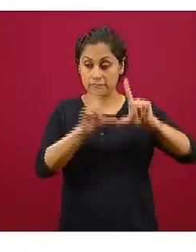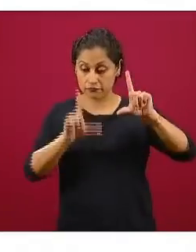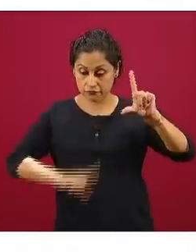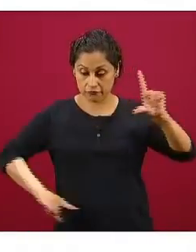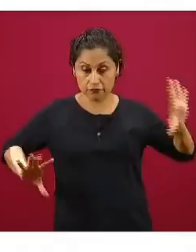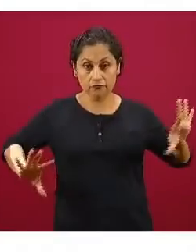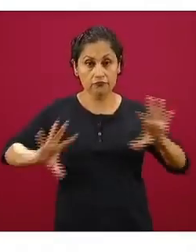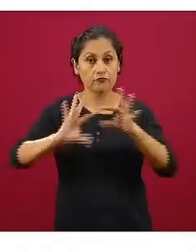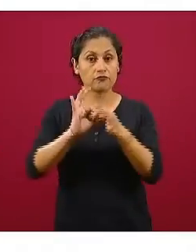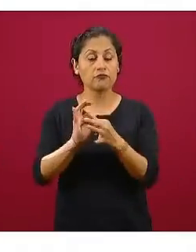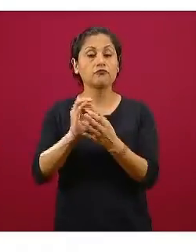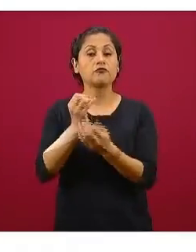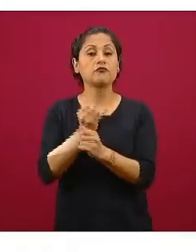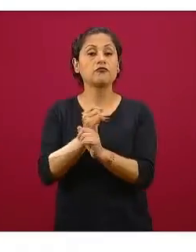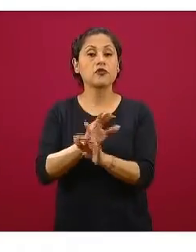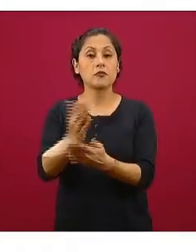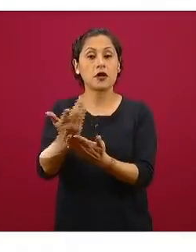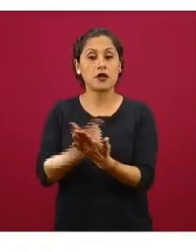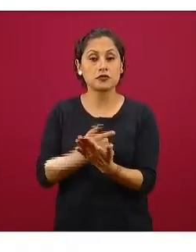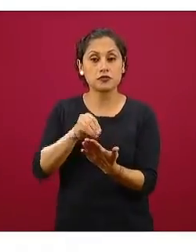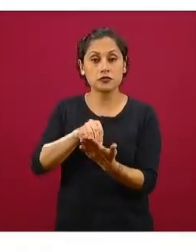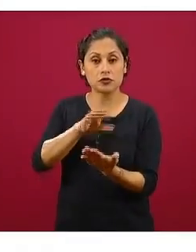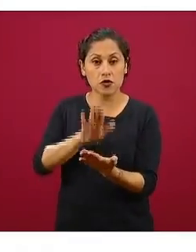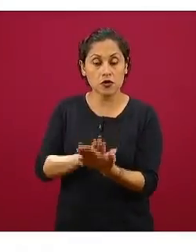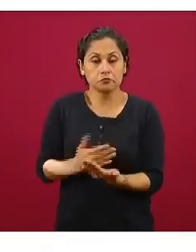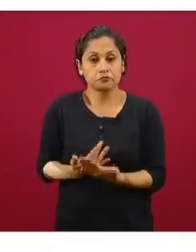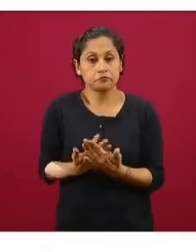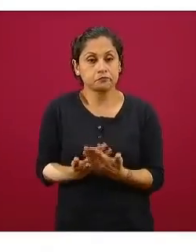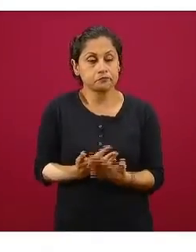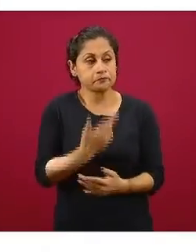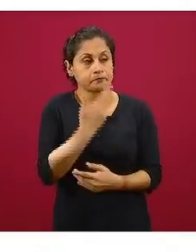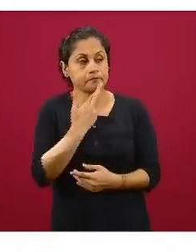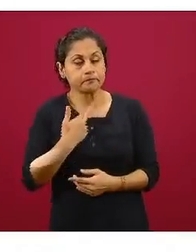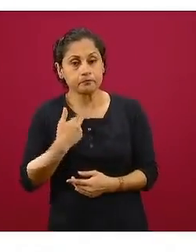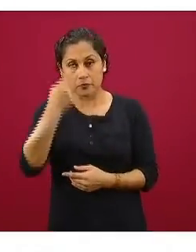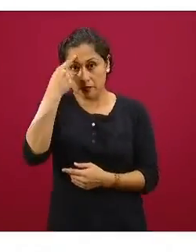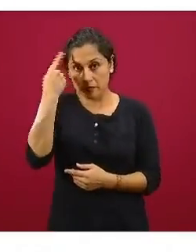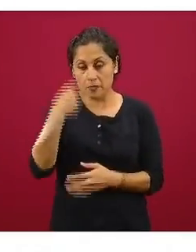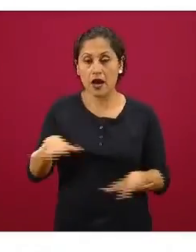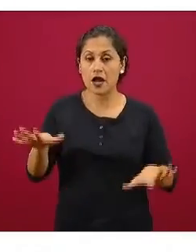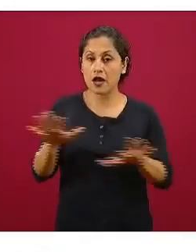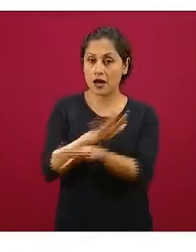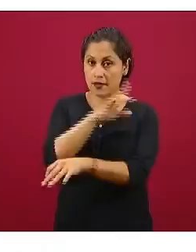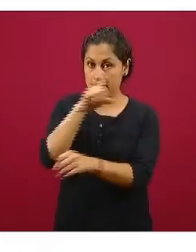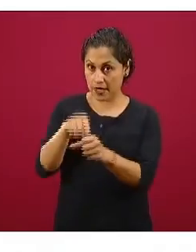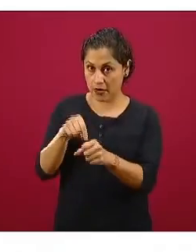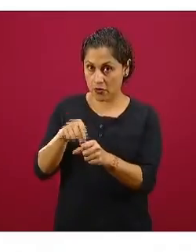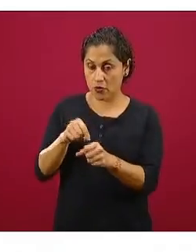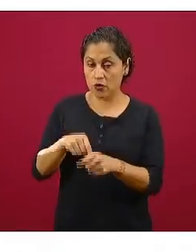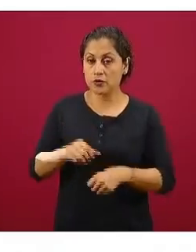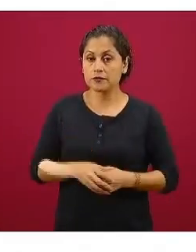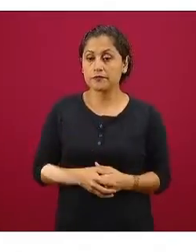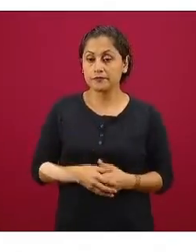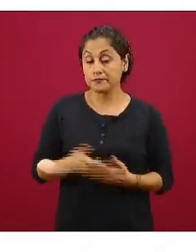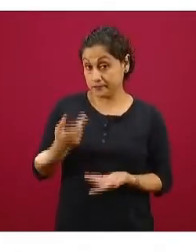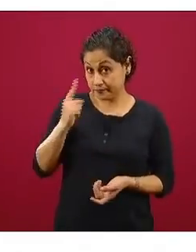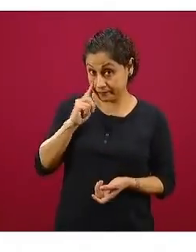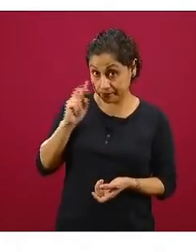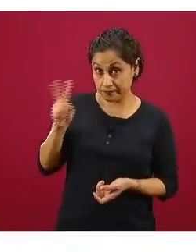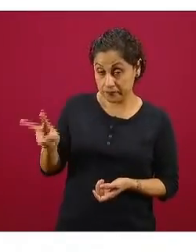para poder confirmar o descartar los casos. La tendencia, que es otro de los datos que nos da esta gráfica, pues se mantiene